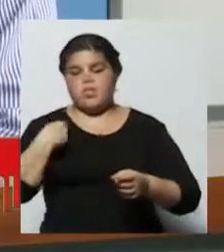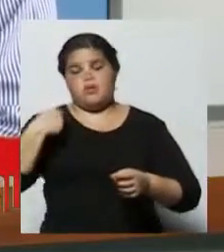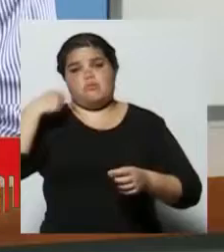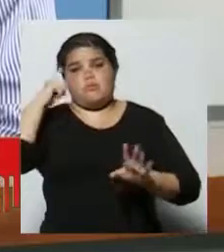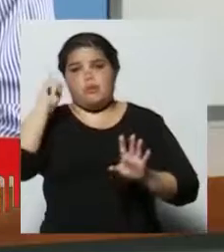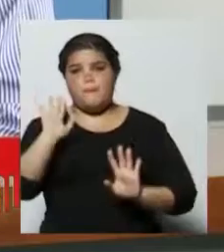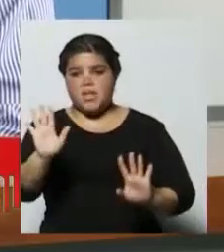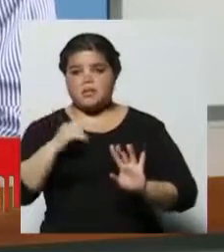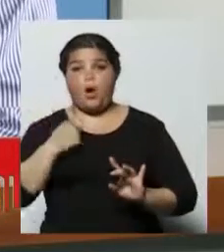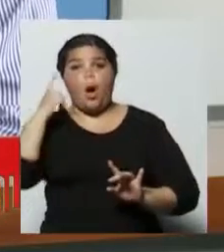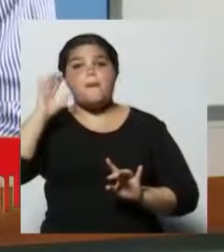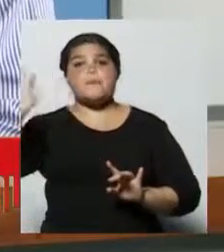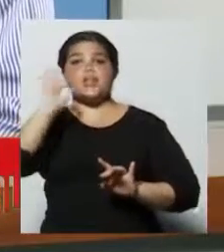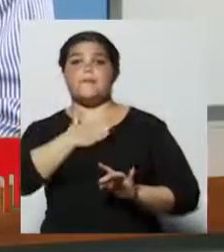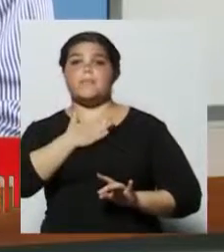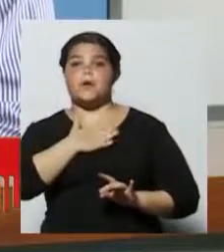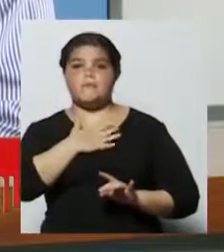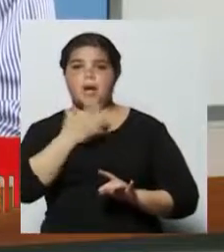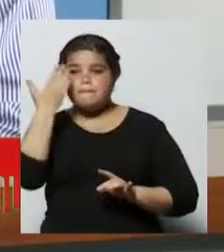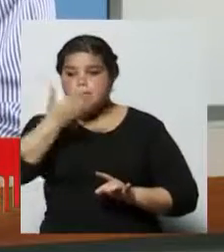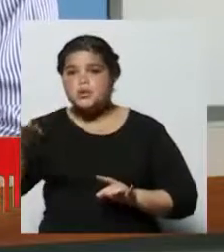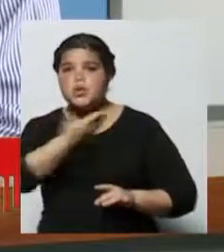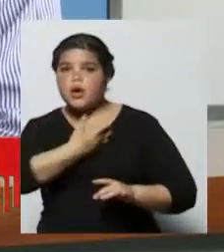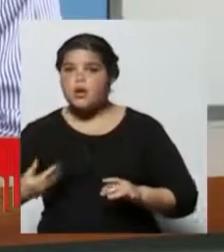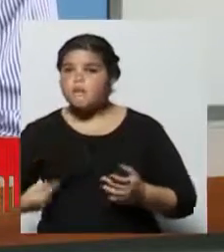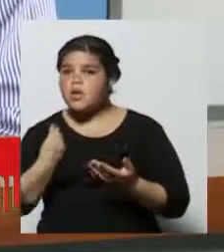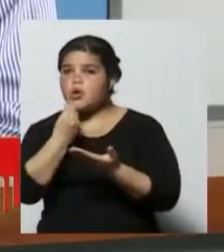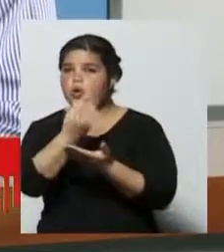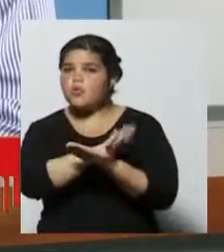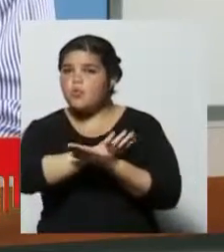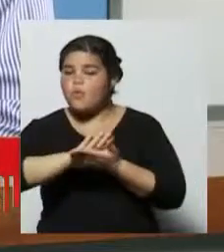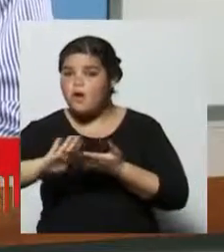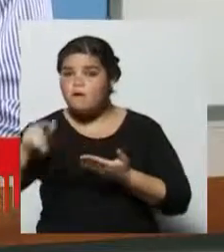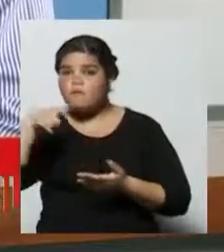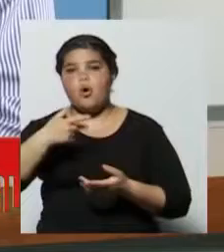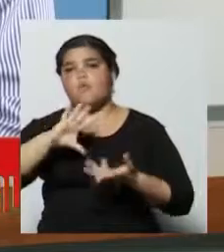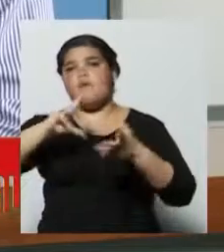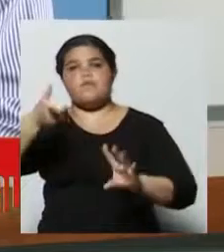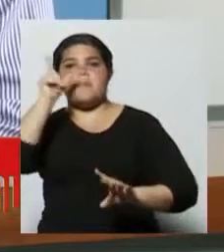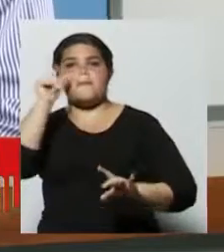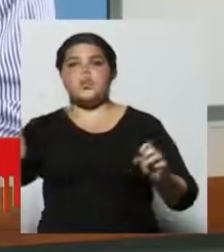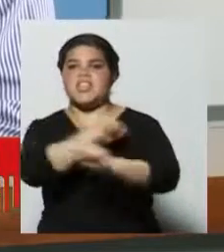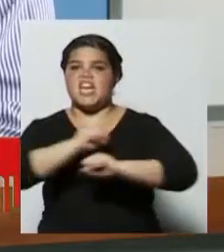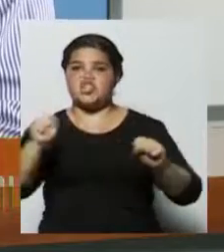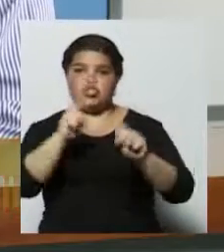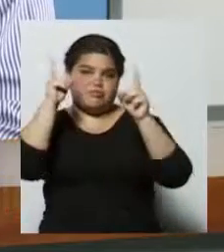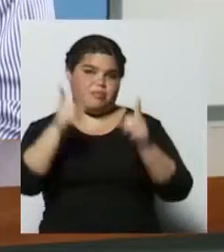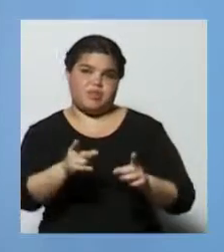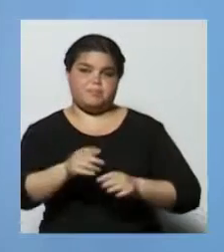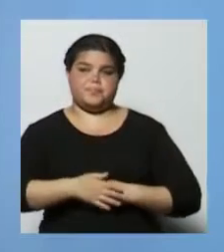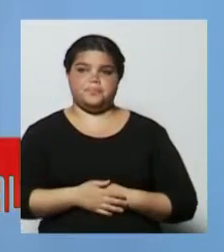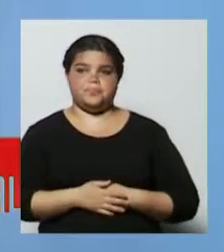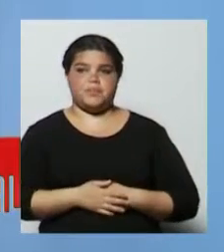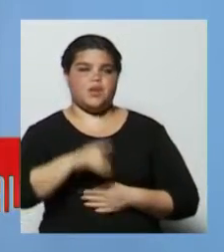una apreciación mía, que cualquiera de los tres que asuman eventualmente va a aplicar una política de shock. El informe